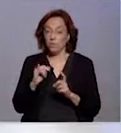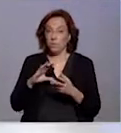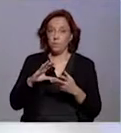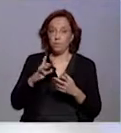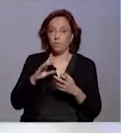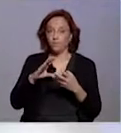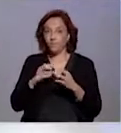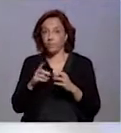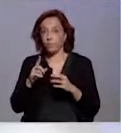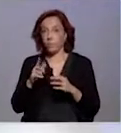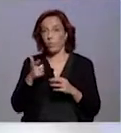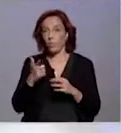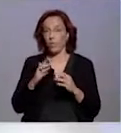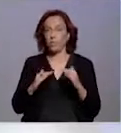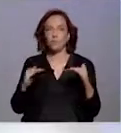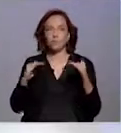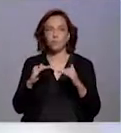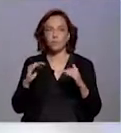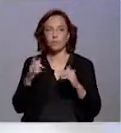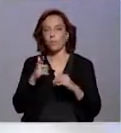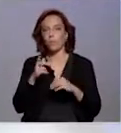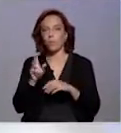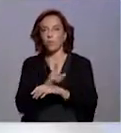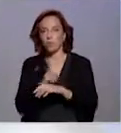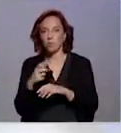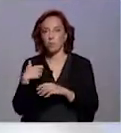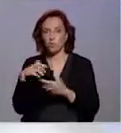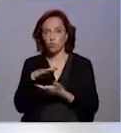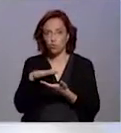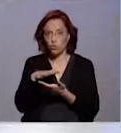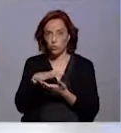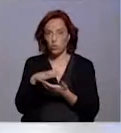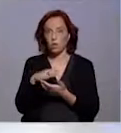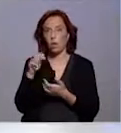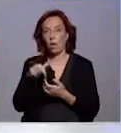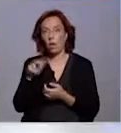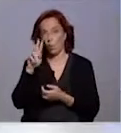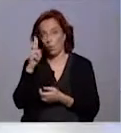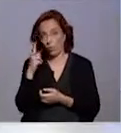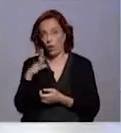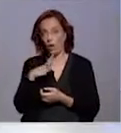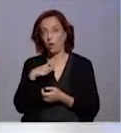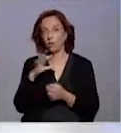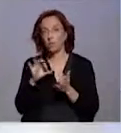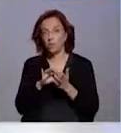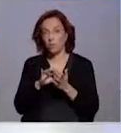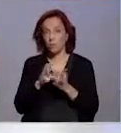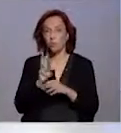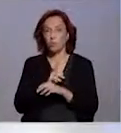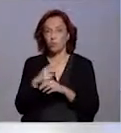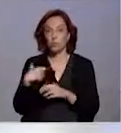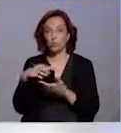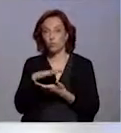generar inequidades puede generar desprotección social para algunos y en uruguay tenemos un sistema de protección social también